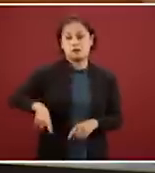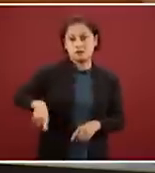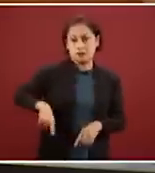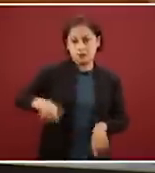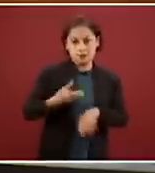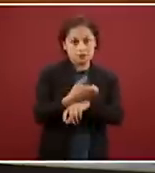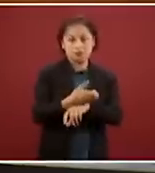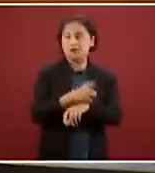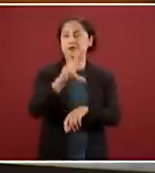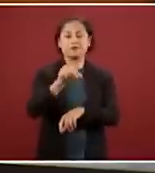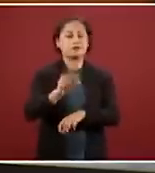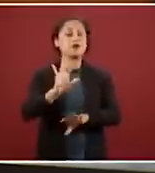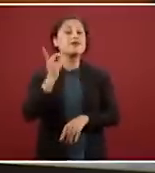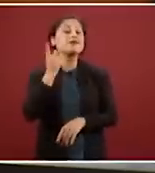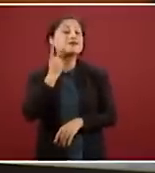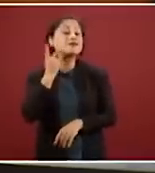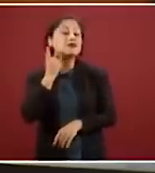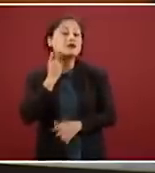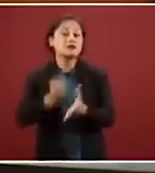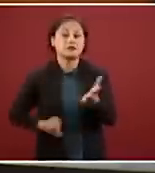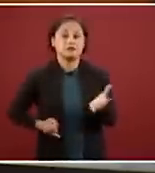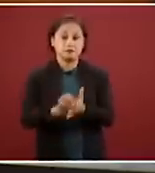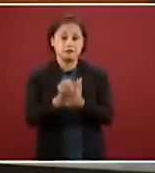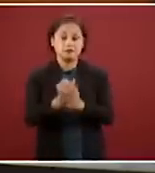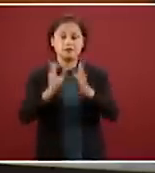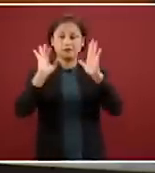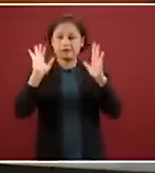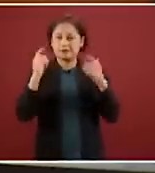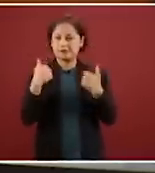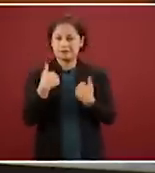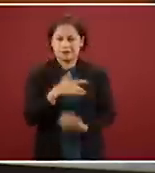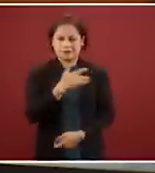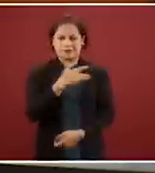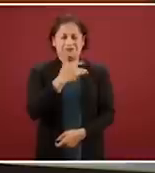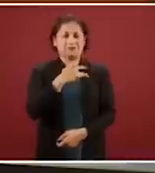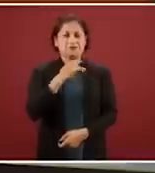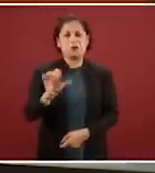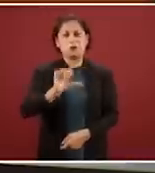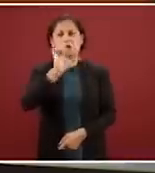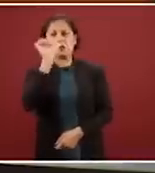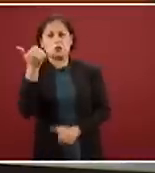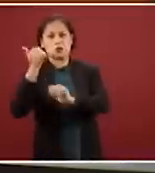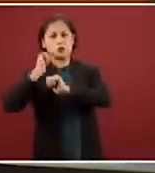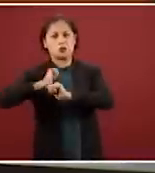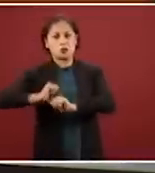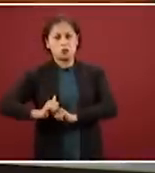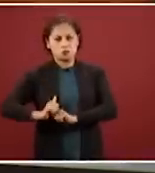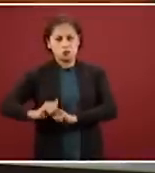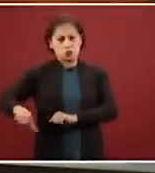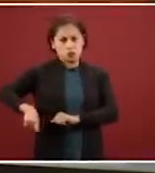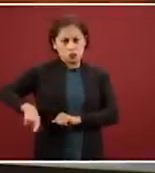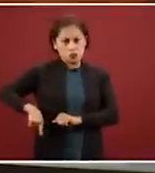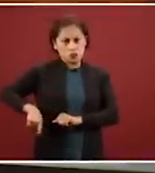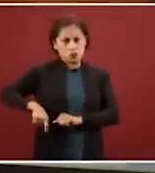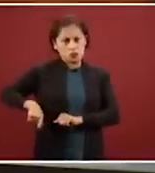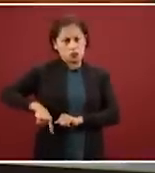porque fueron ellos en dos minutos, y no sé si habrá influencia de algún gobierno de funcionarios federales o de alguna